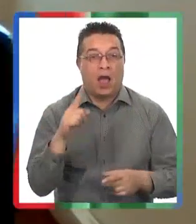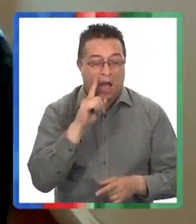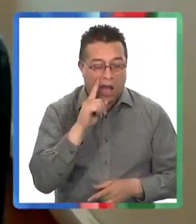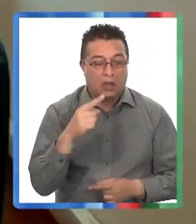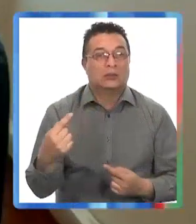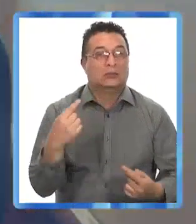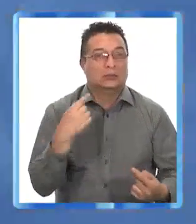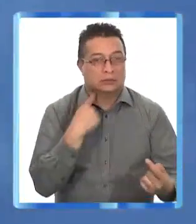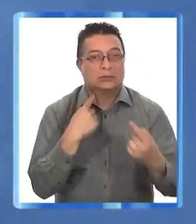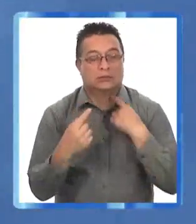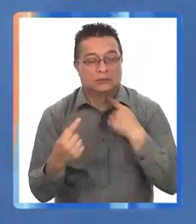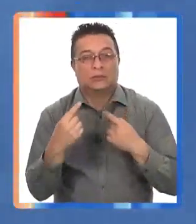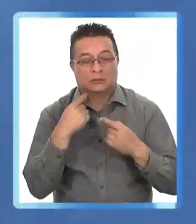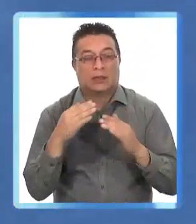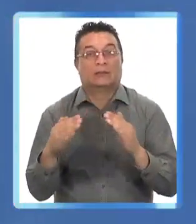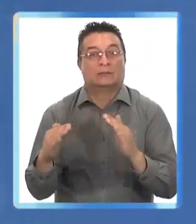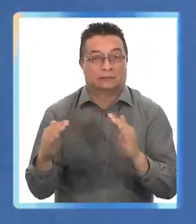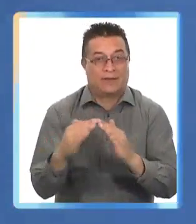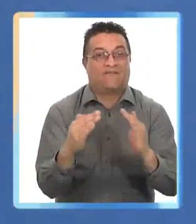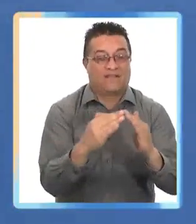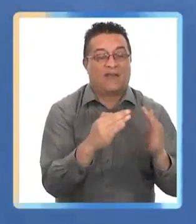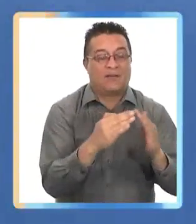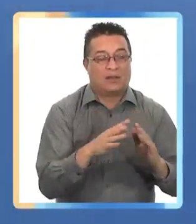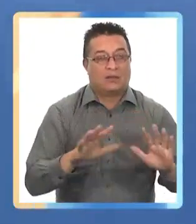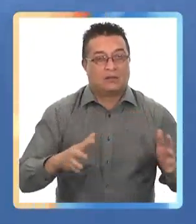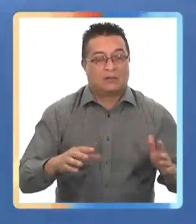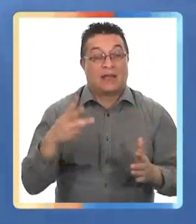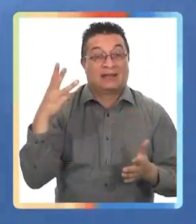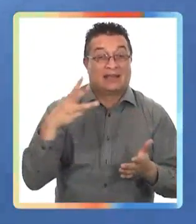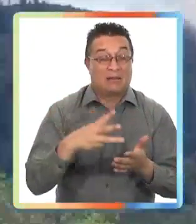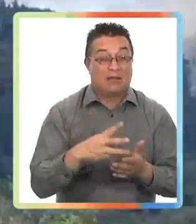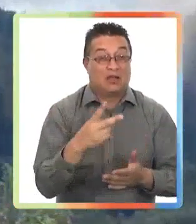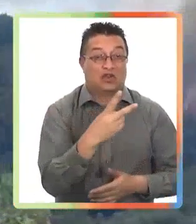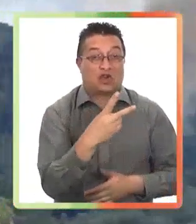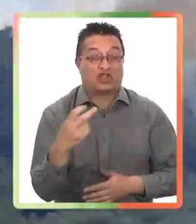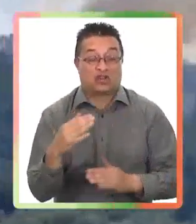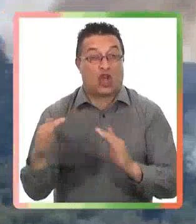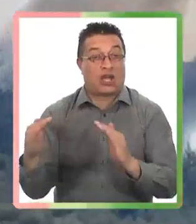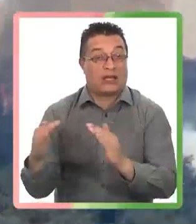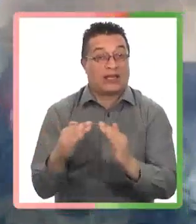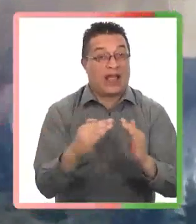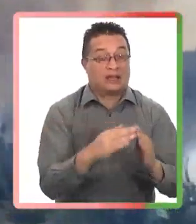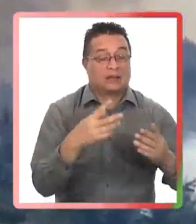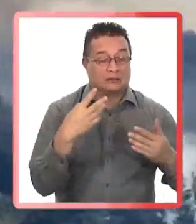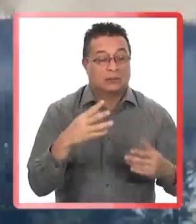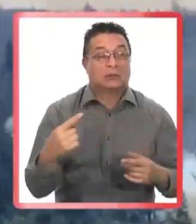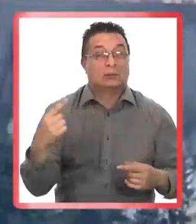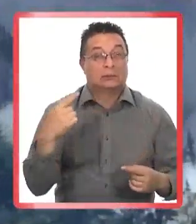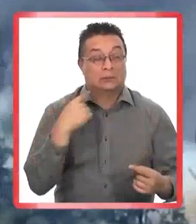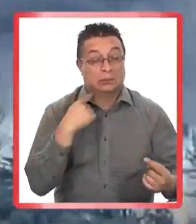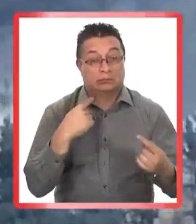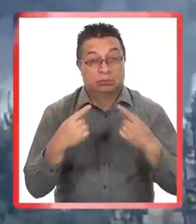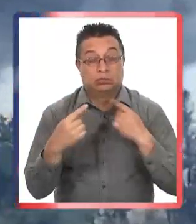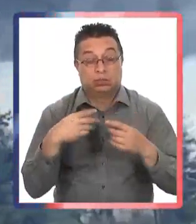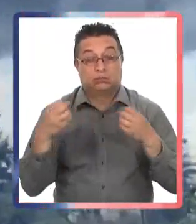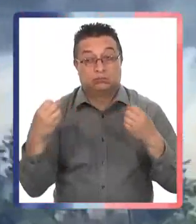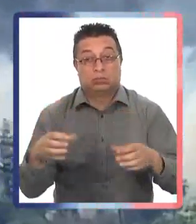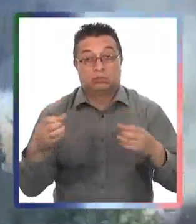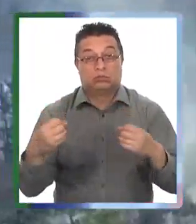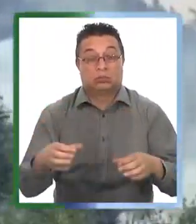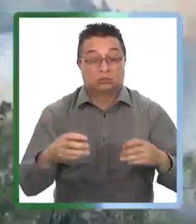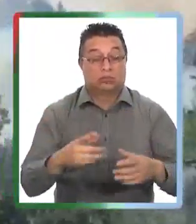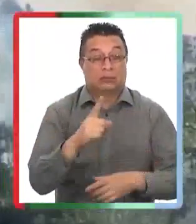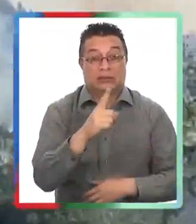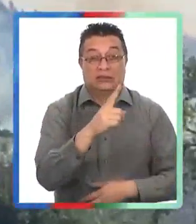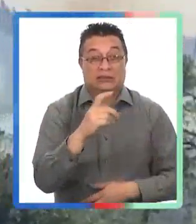en vivienda de poco más de 3.200 hogares que vieron lamentablemente dañados o abiertamente perdieron